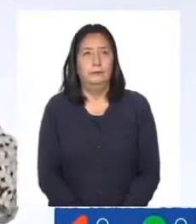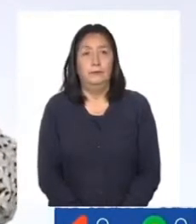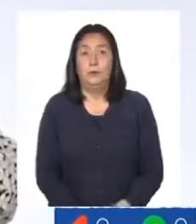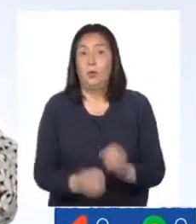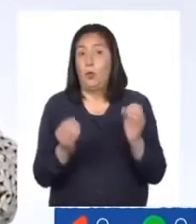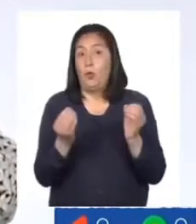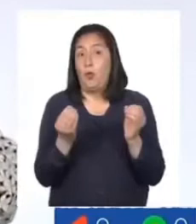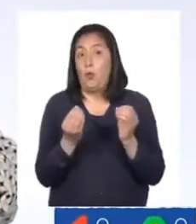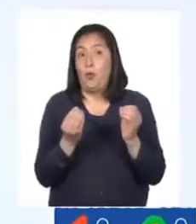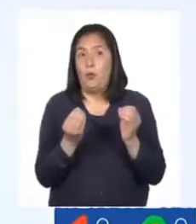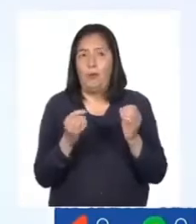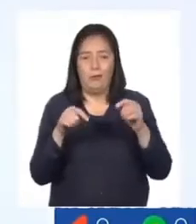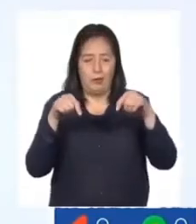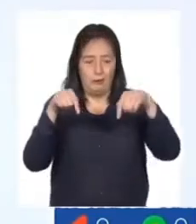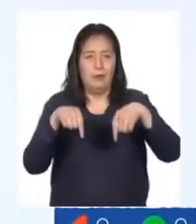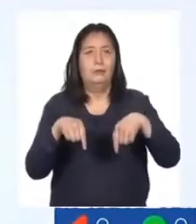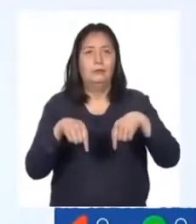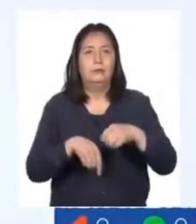O hacia abajo.